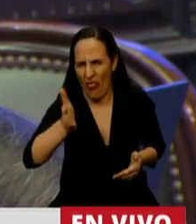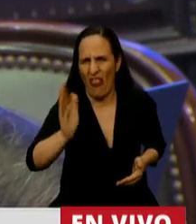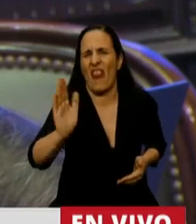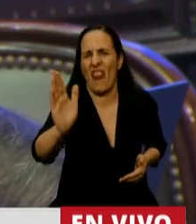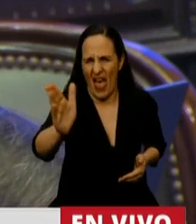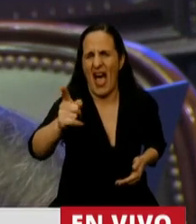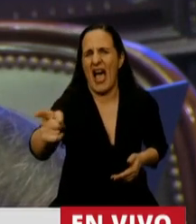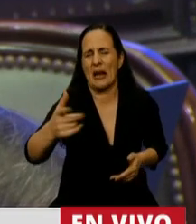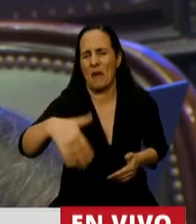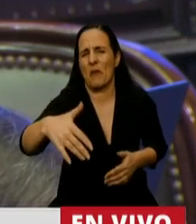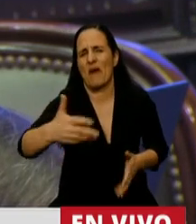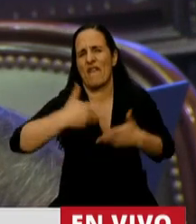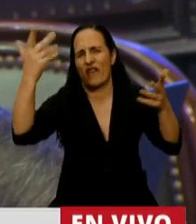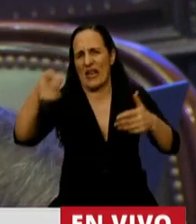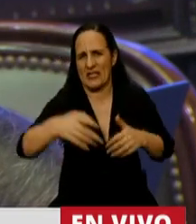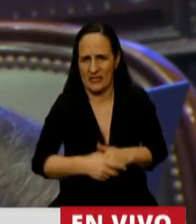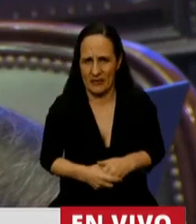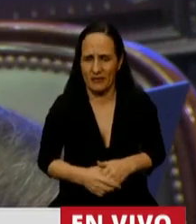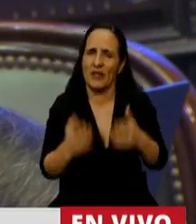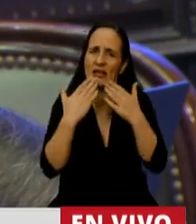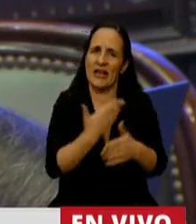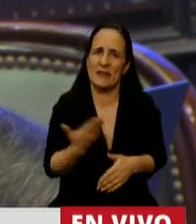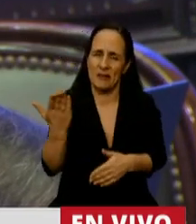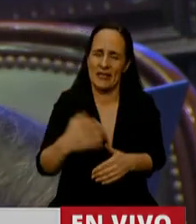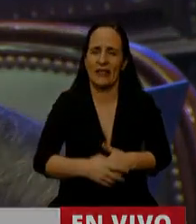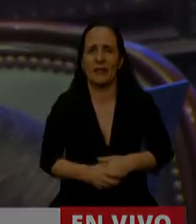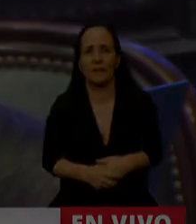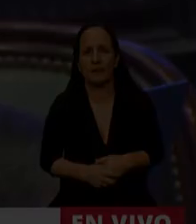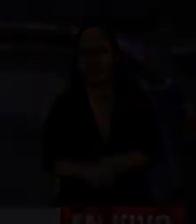adelante que la felicidad es lo que le espera gracias presidente gracias diputado de marcha